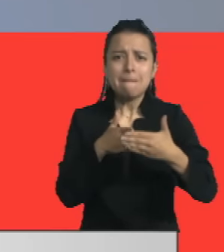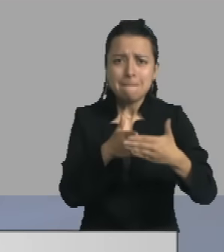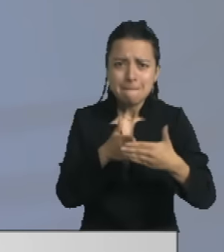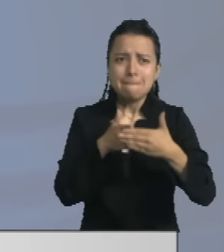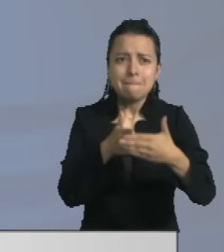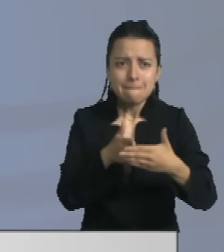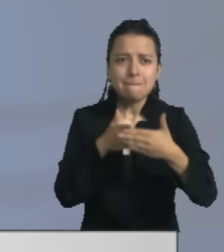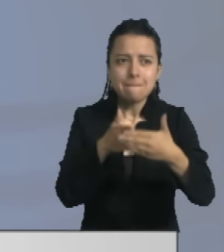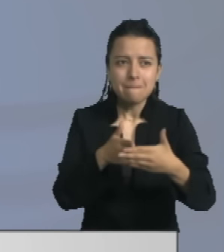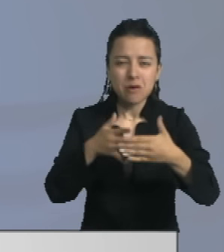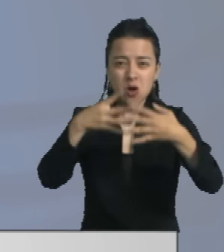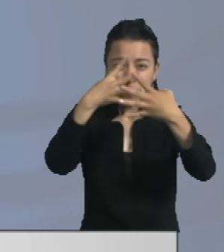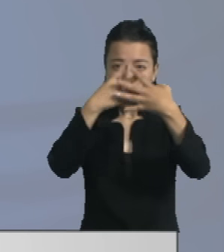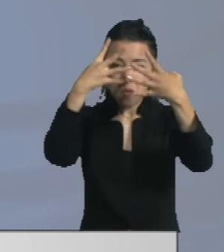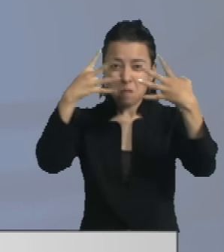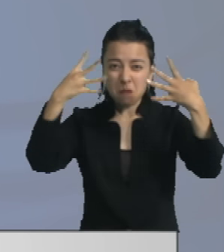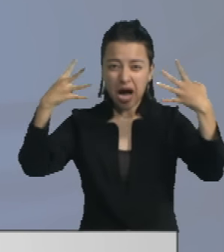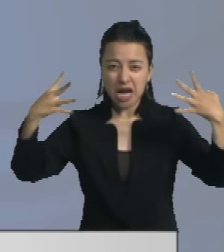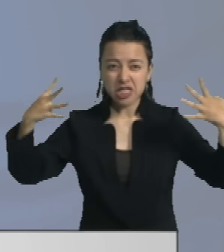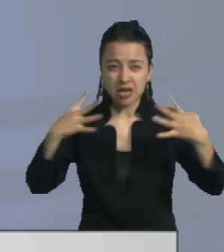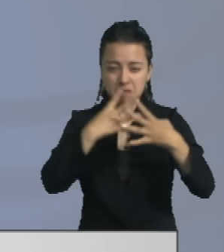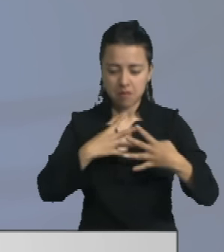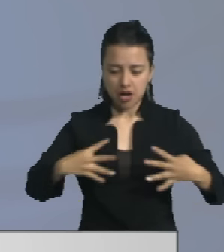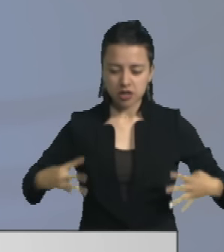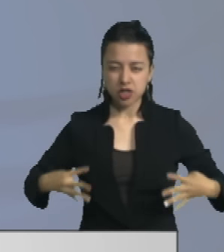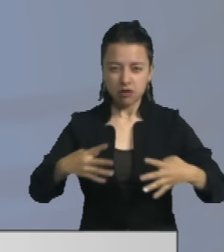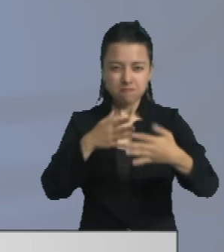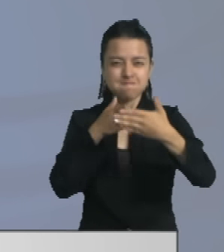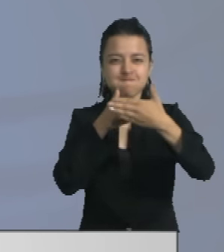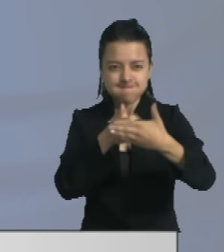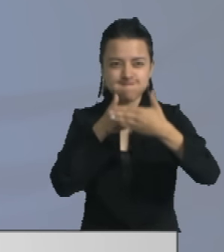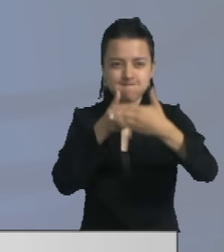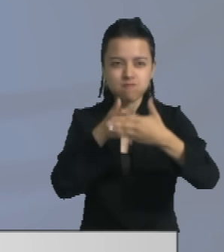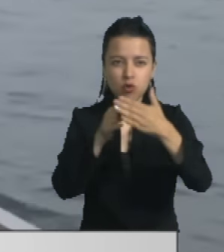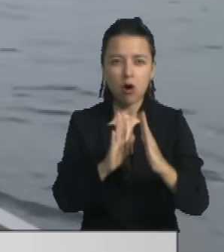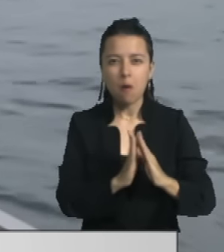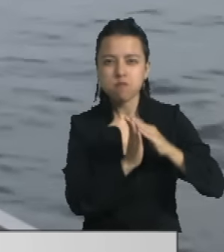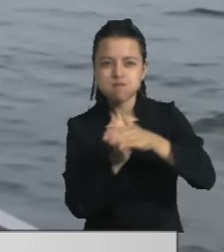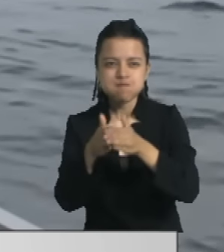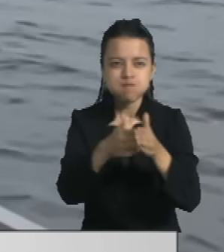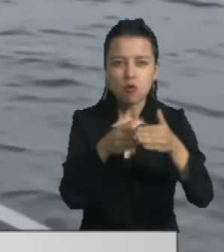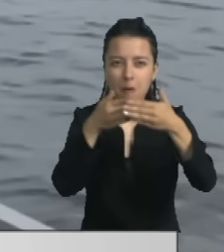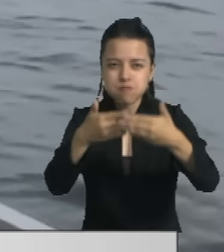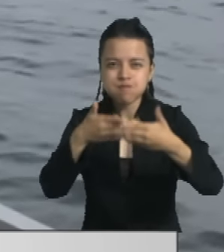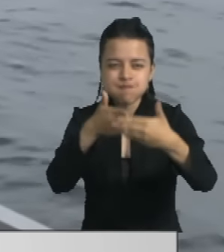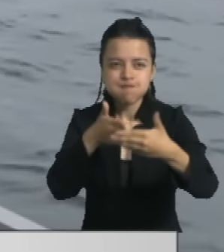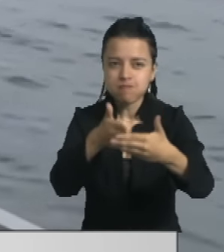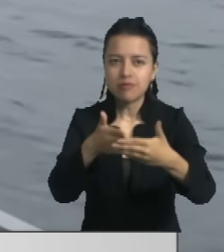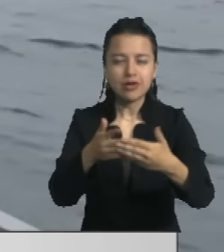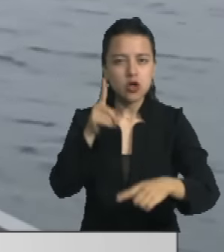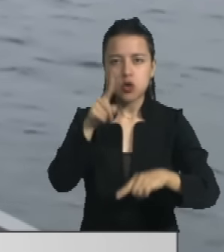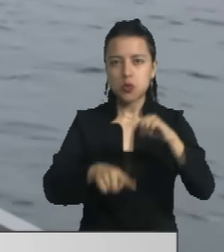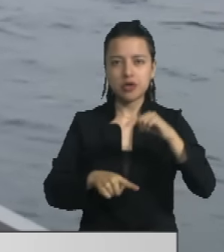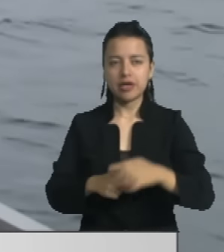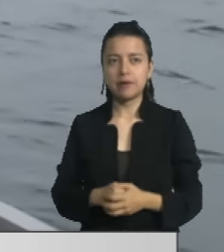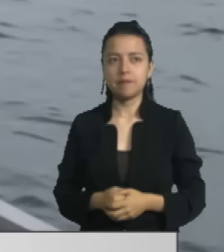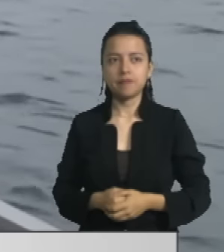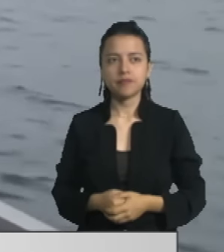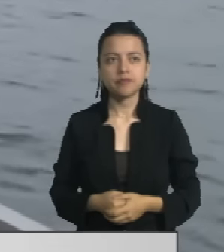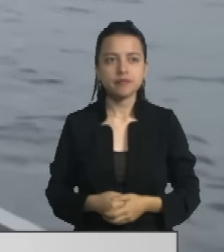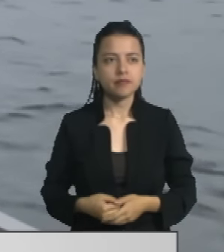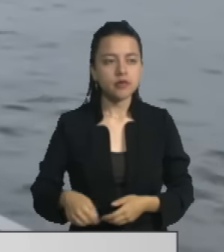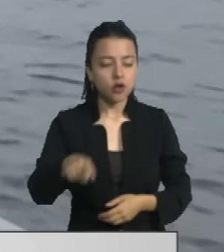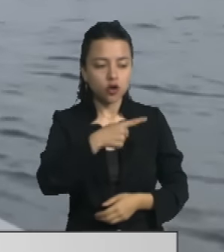en las aguas del Pacífico en el departamento del choco realizó la liberación exitosa de una ballena que se encontraba transitando en el sector del